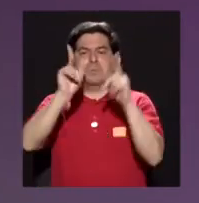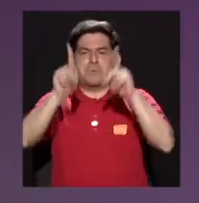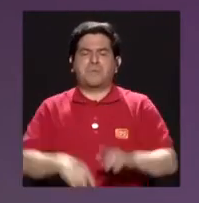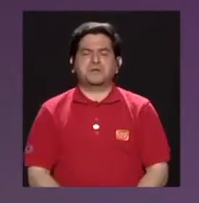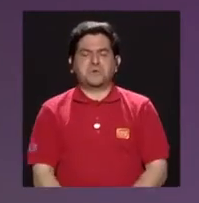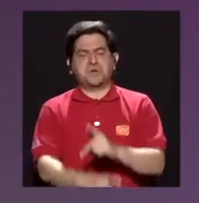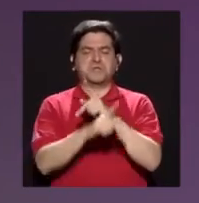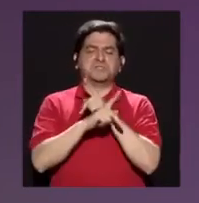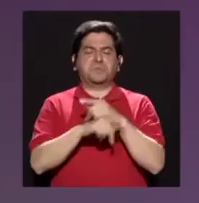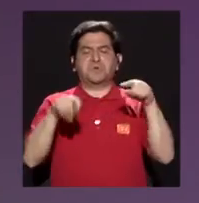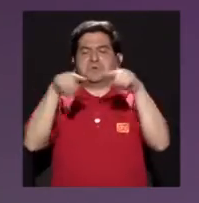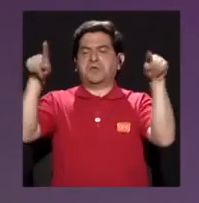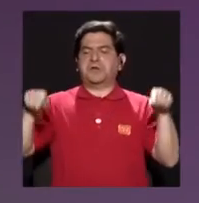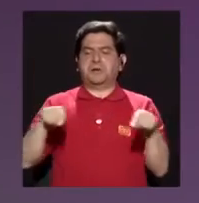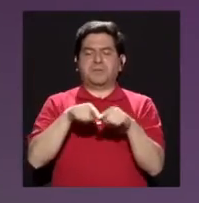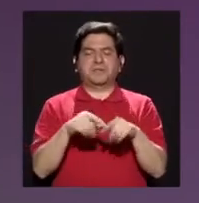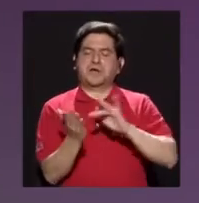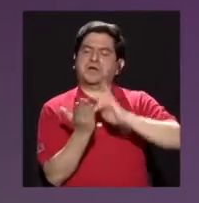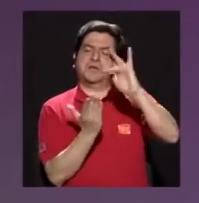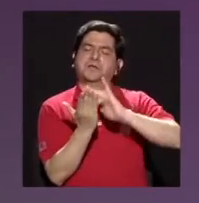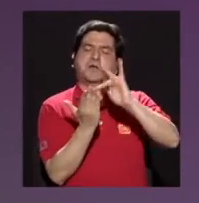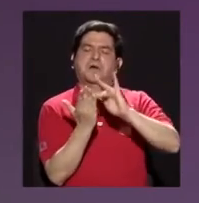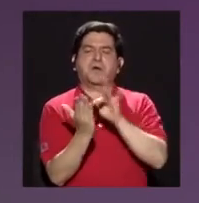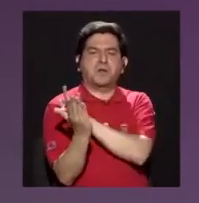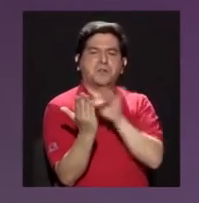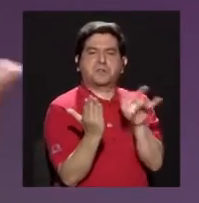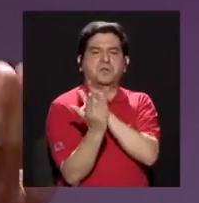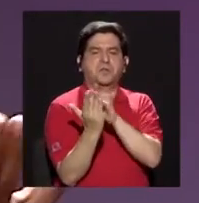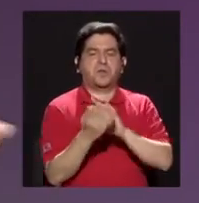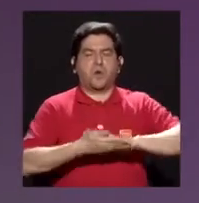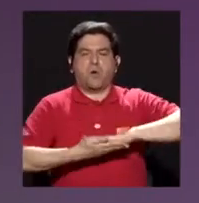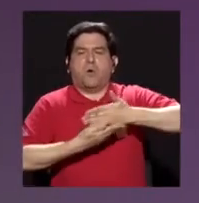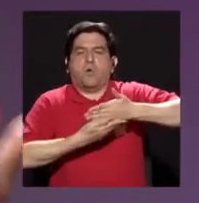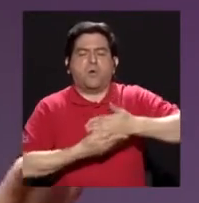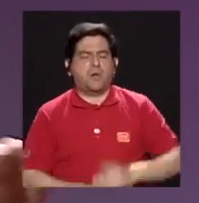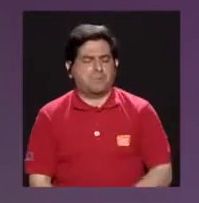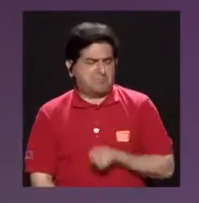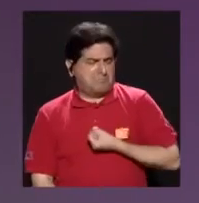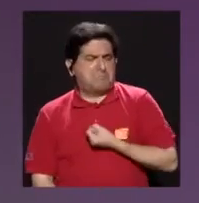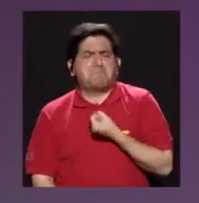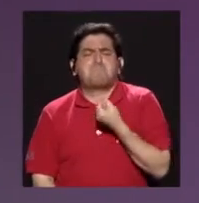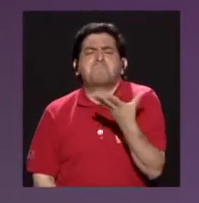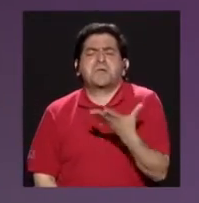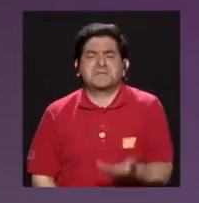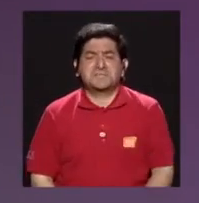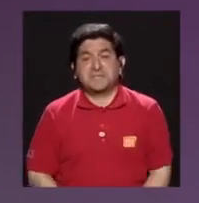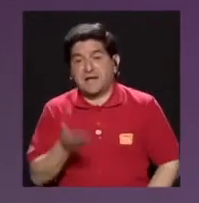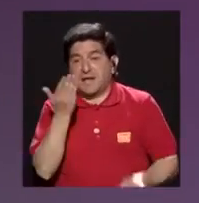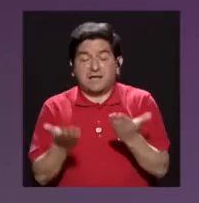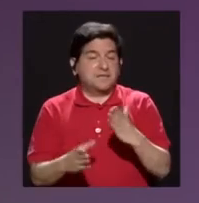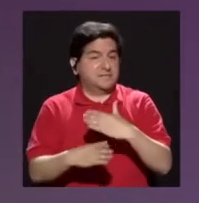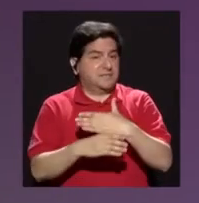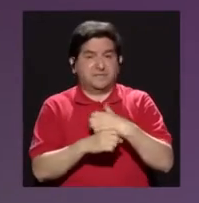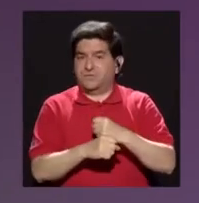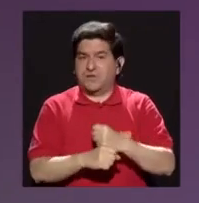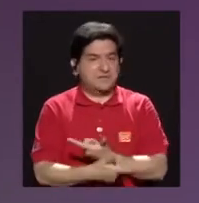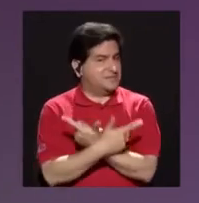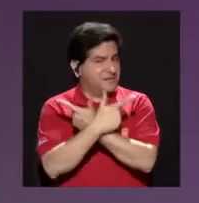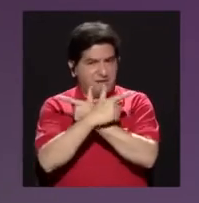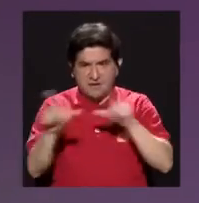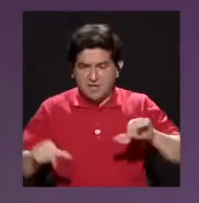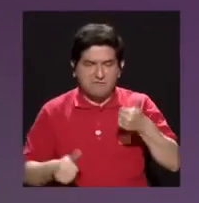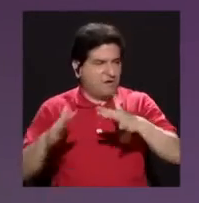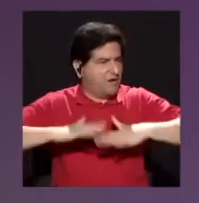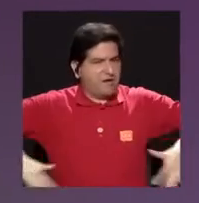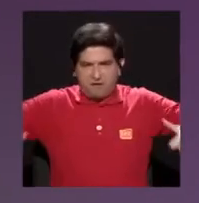detrás de una pantalla, de un celular, de una tableta, de una computadora, y expresa lo que quizás no haría con tantísima libertad en